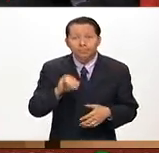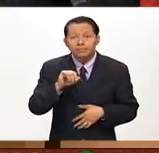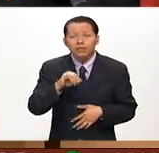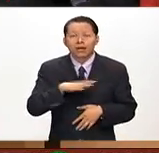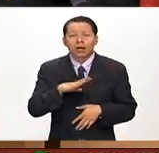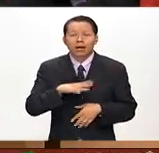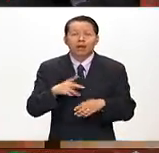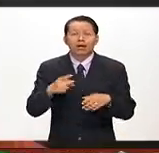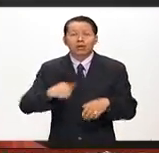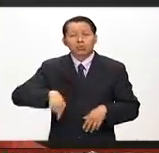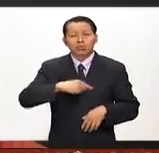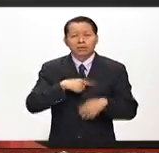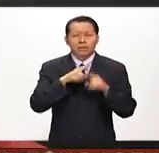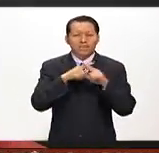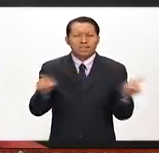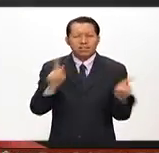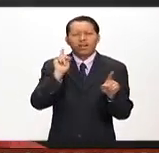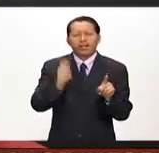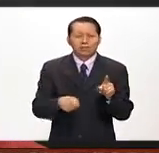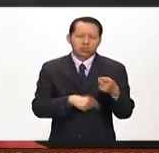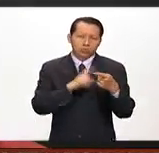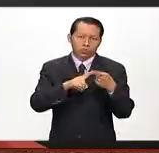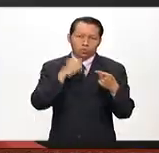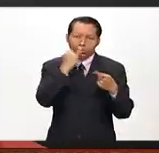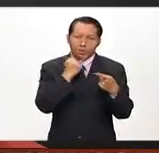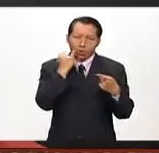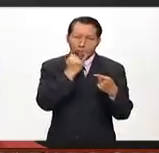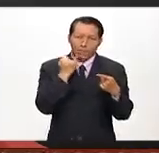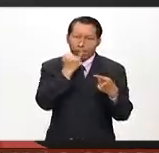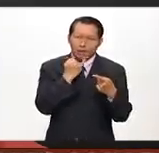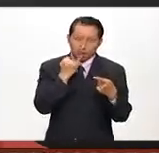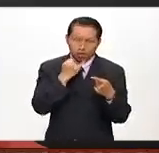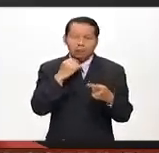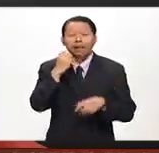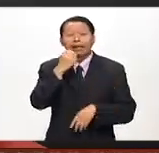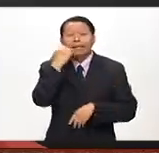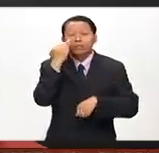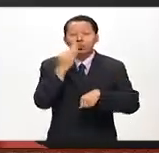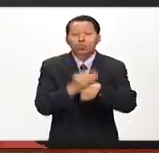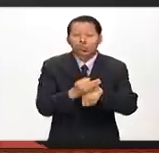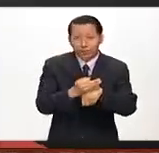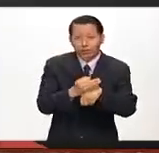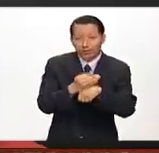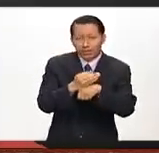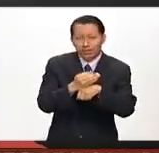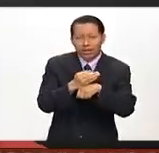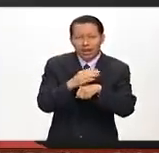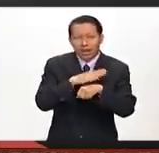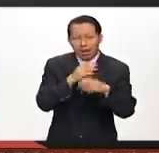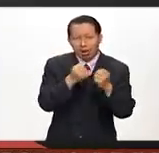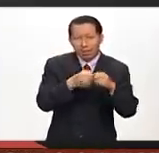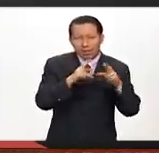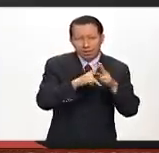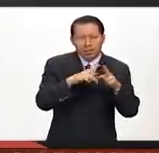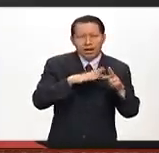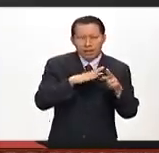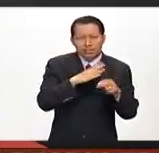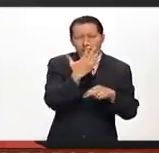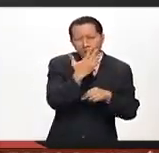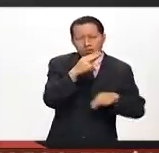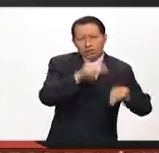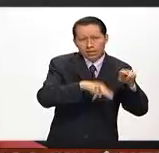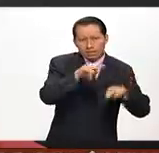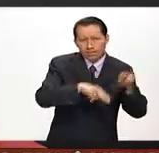hace distintos es, número uno, el idioma. Los chicos que estudian hospitalidad llevan 5 niveles de